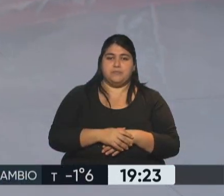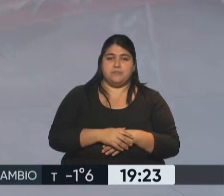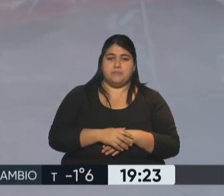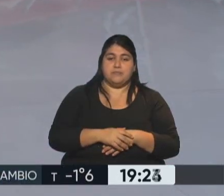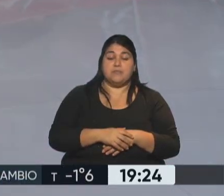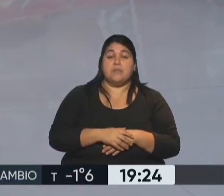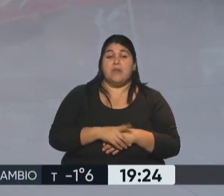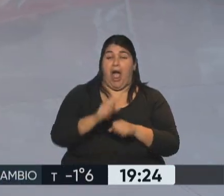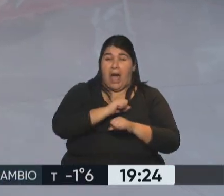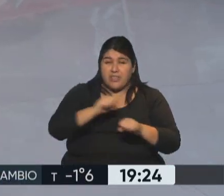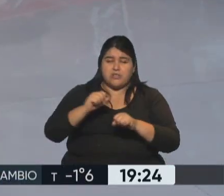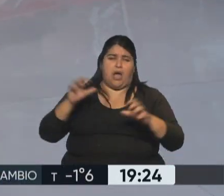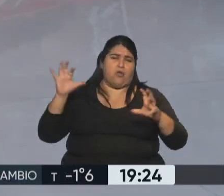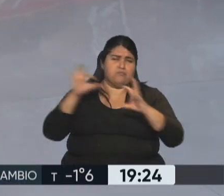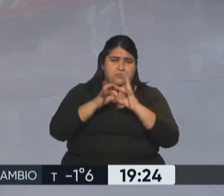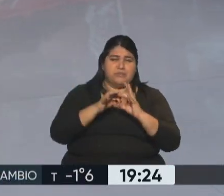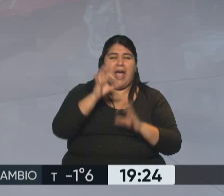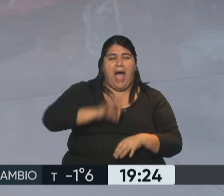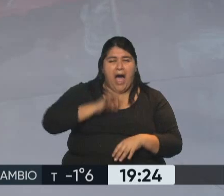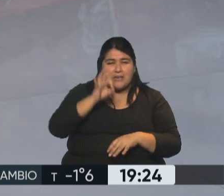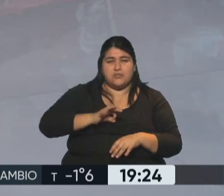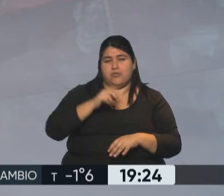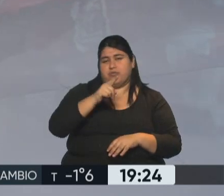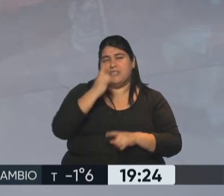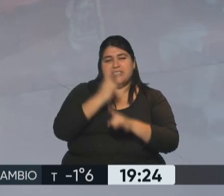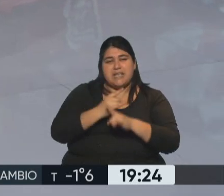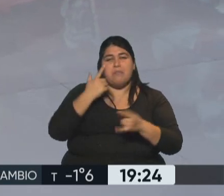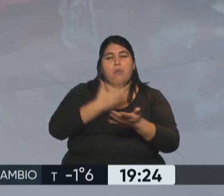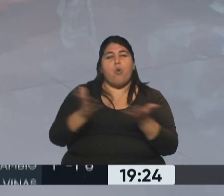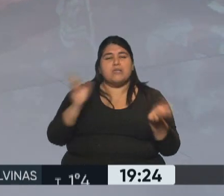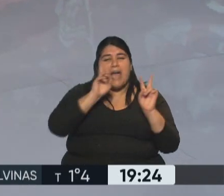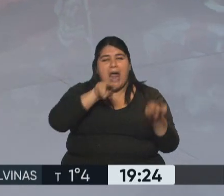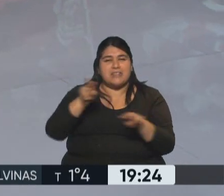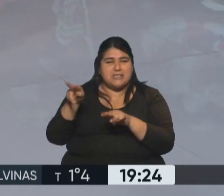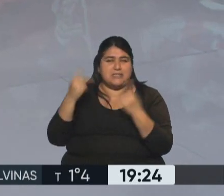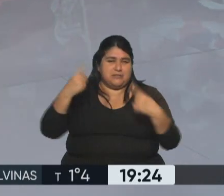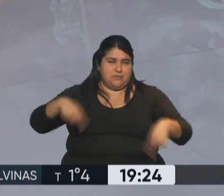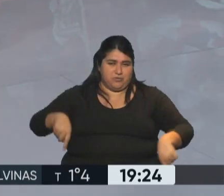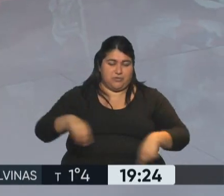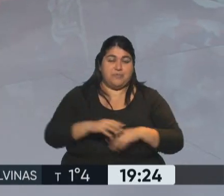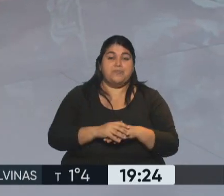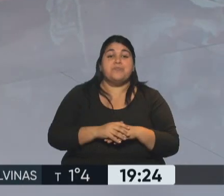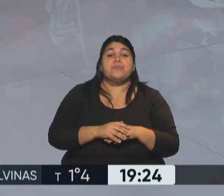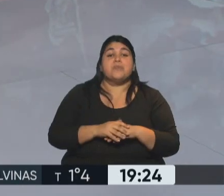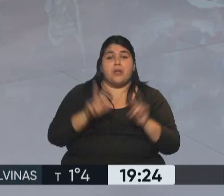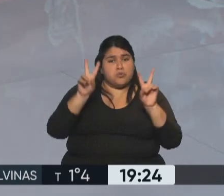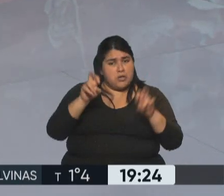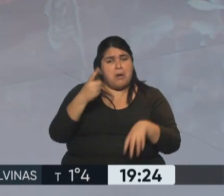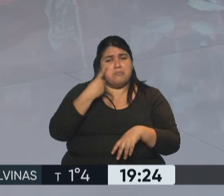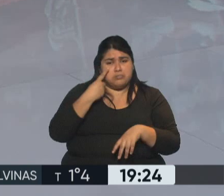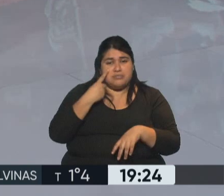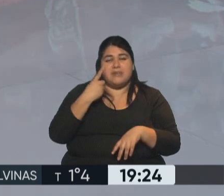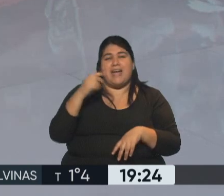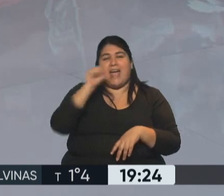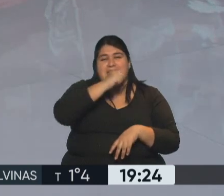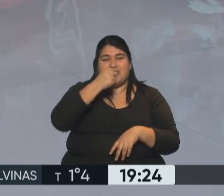Vinculado con este atentado, la AMIA todos los años prepara alguna muestra artística que realmente conmueve. En este caso, un tema muy conocido de Víctor Heredia,